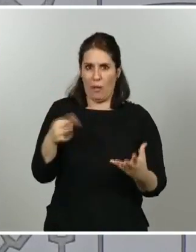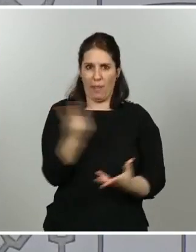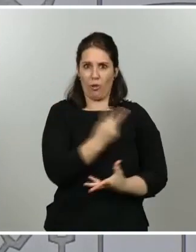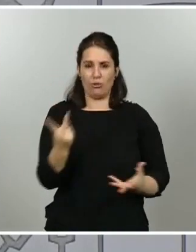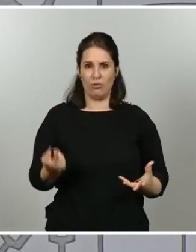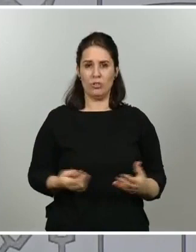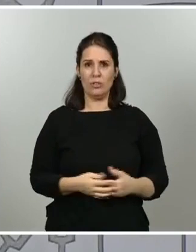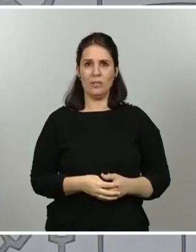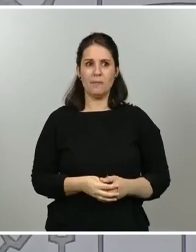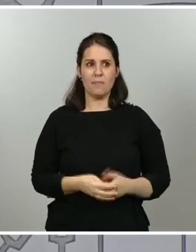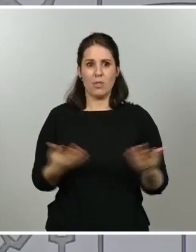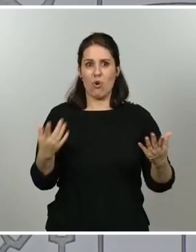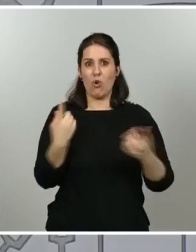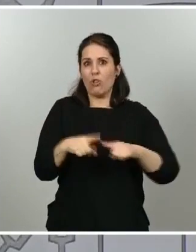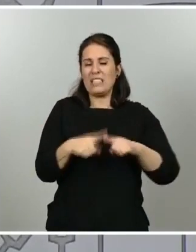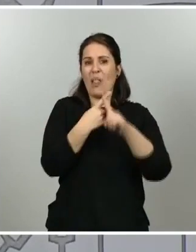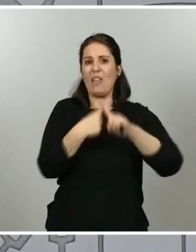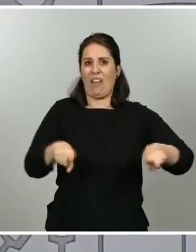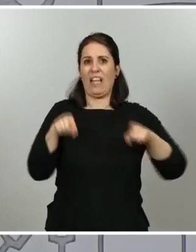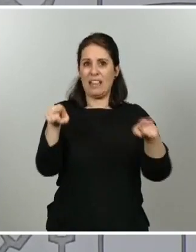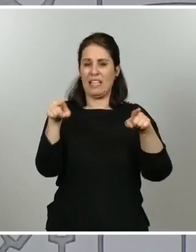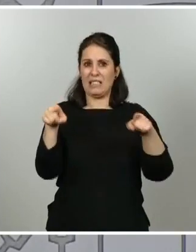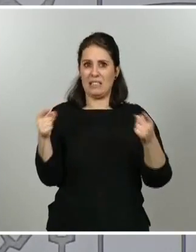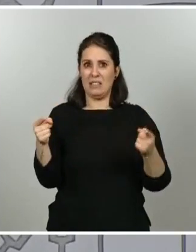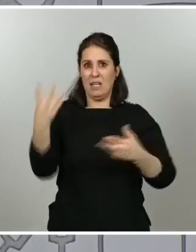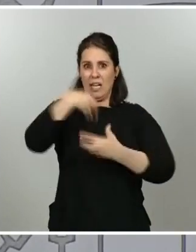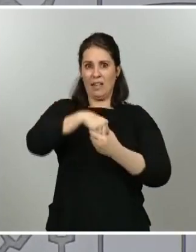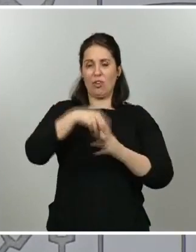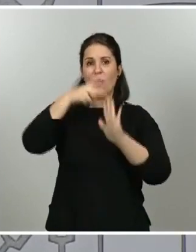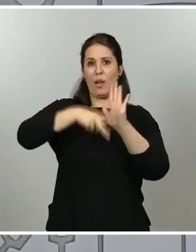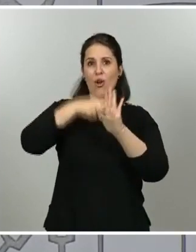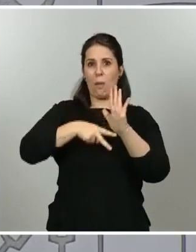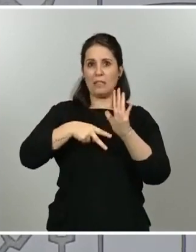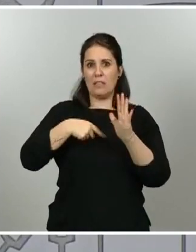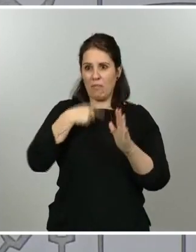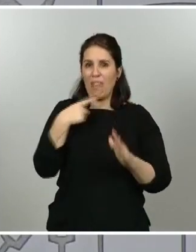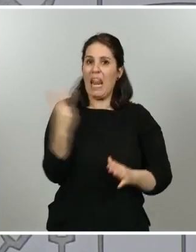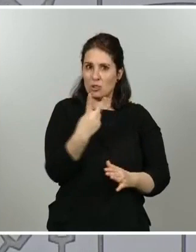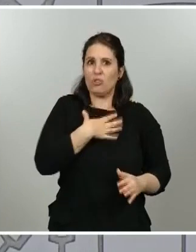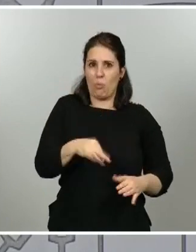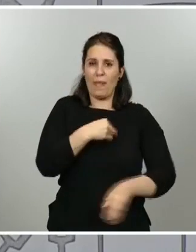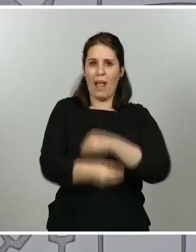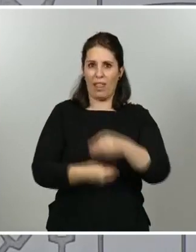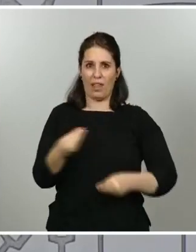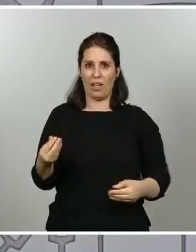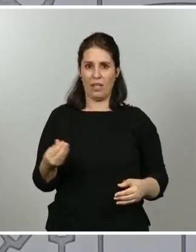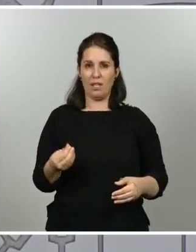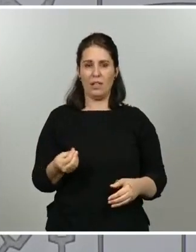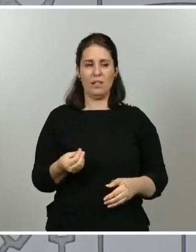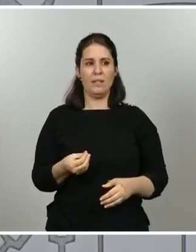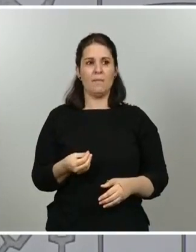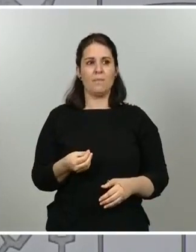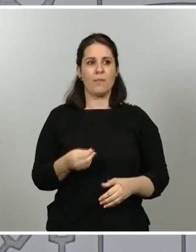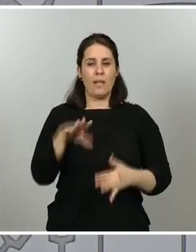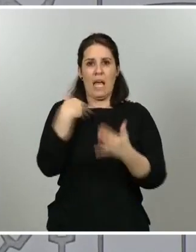Son actividades diferentes y está especificado en las normas que se pueden hacer una y otra. Y más si podemos tener en cuenta que en